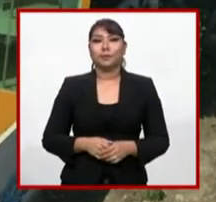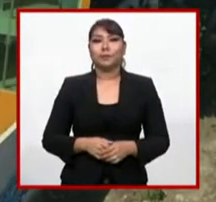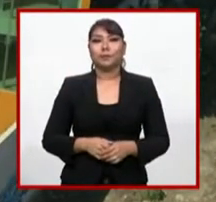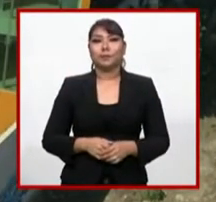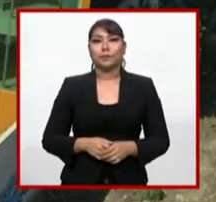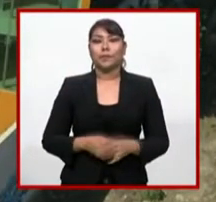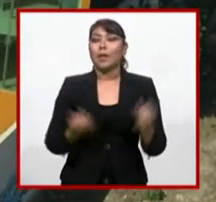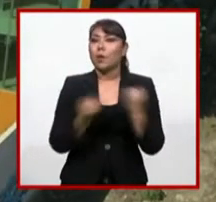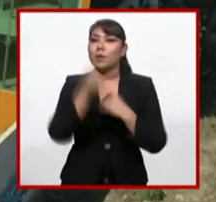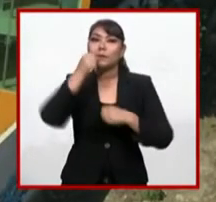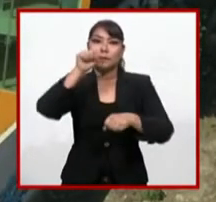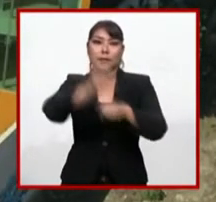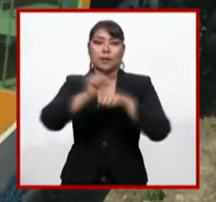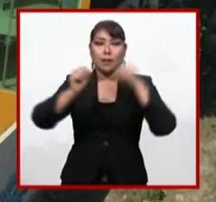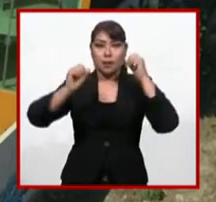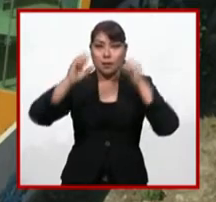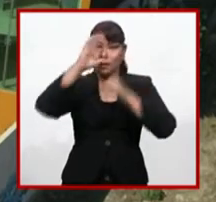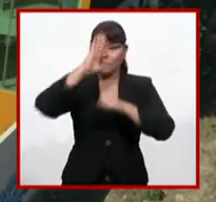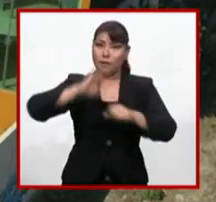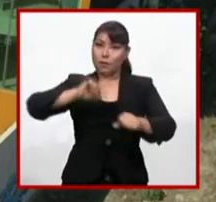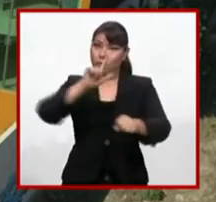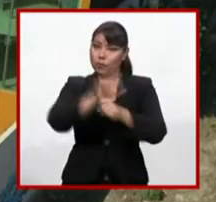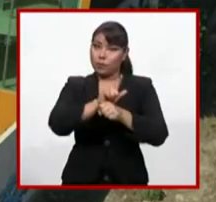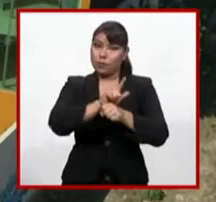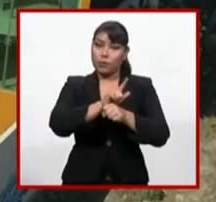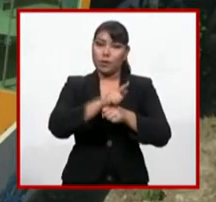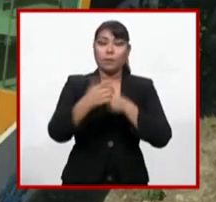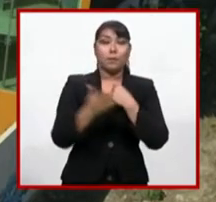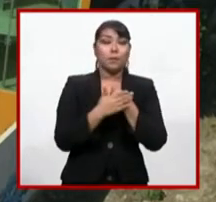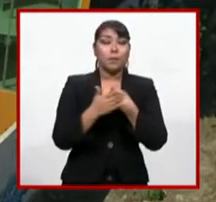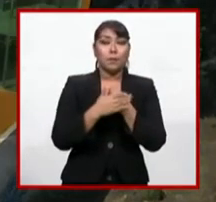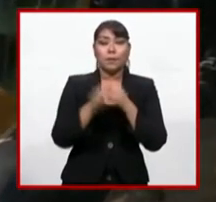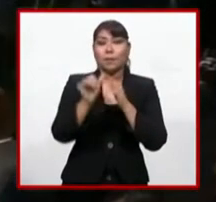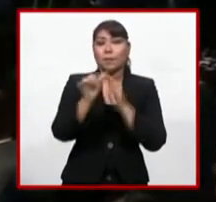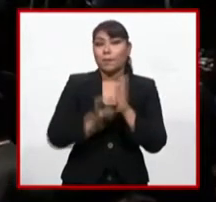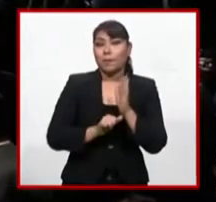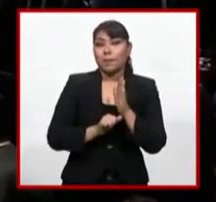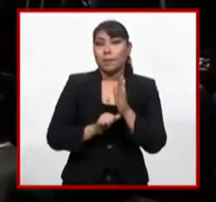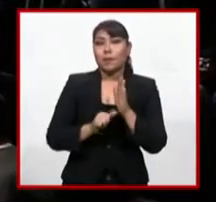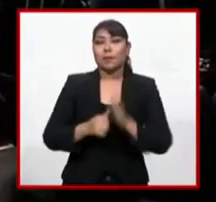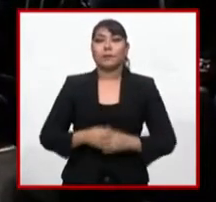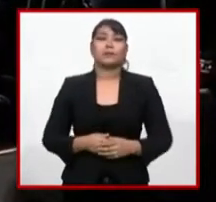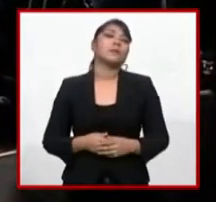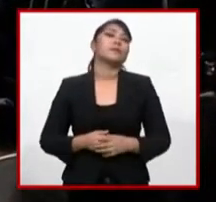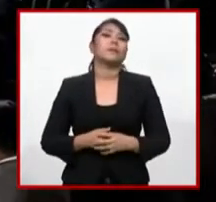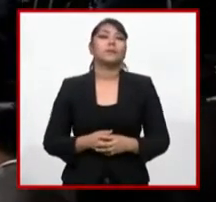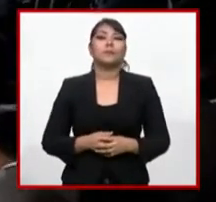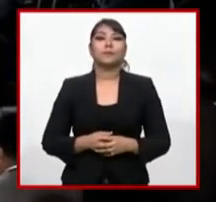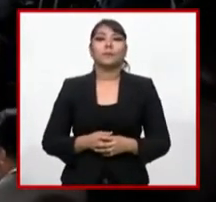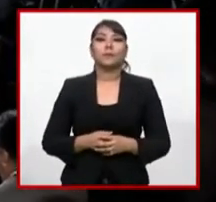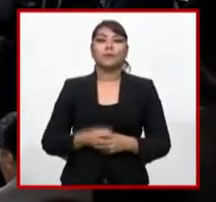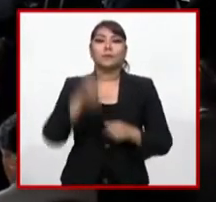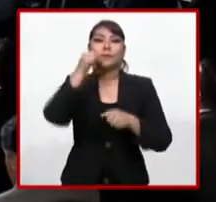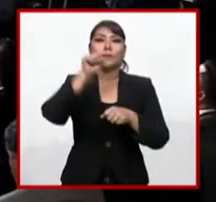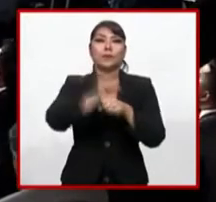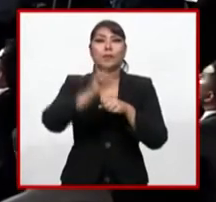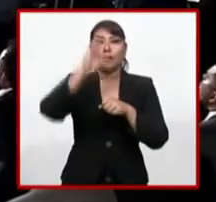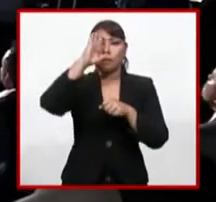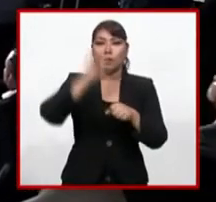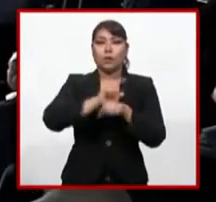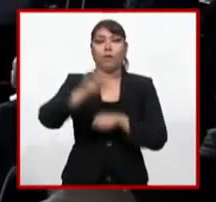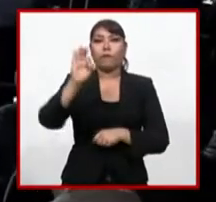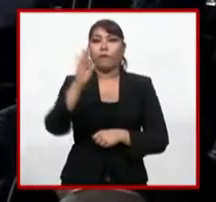la Secretaria de la Cultura en los próximos meses estará recorriendo, la Secretaria de Cultura Federal,